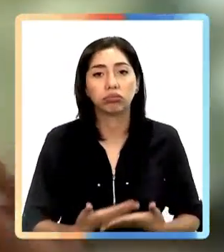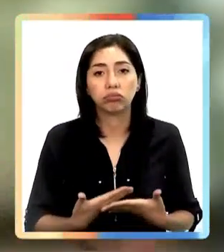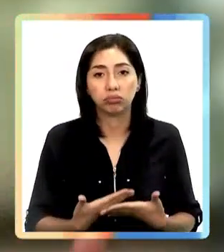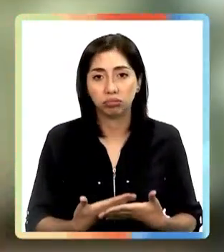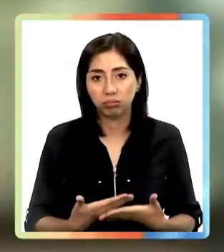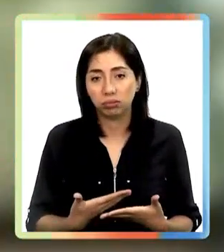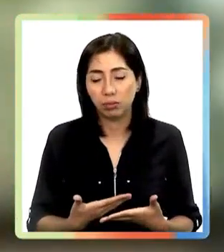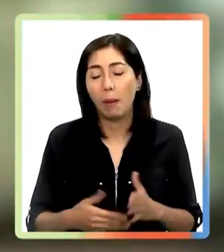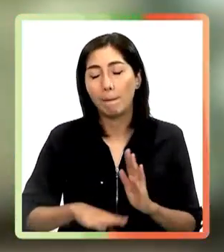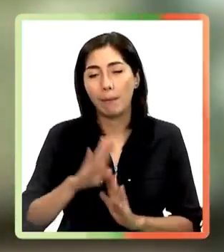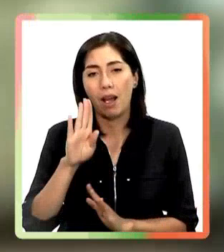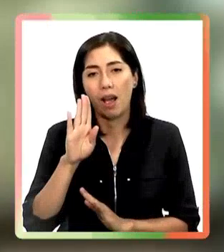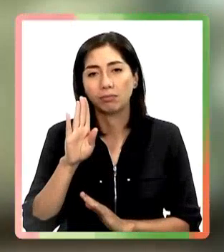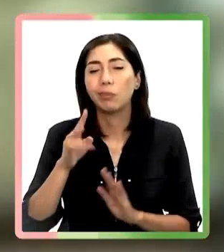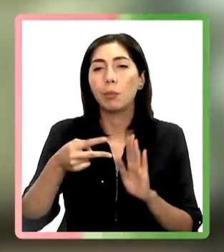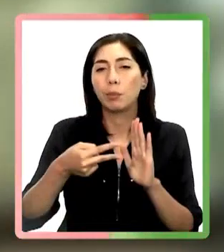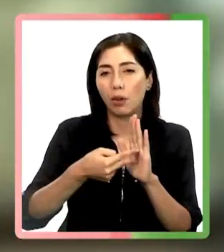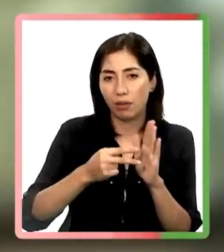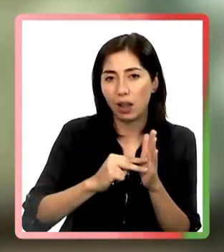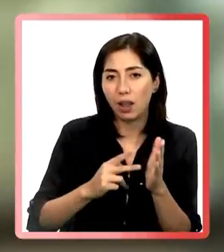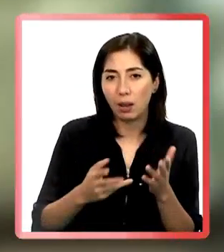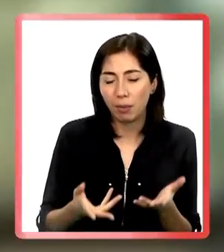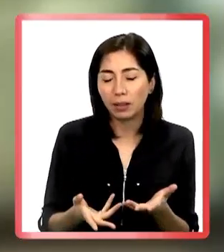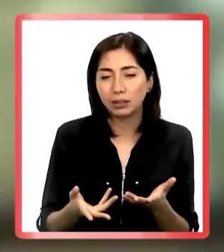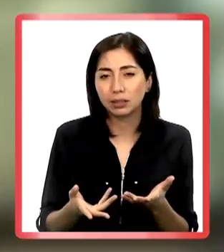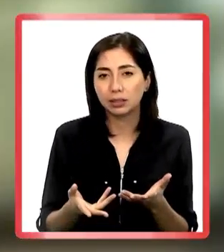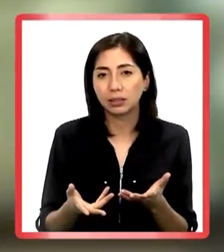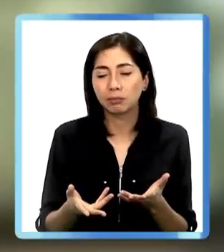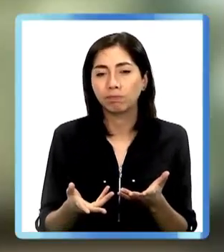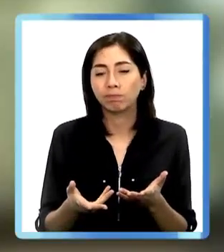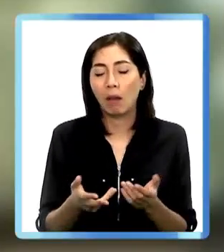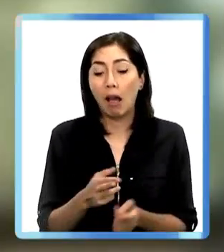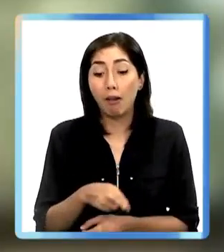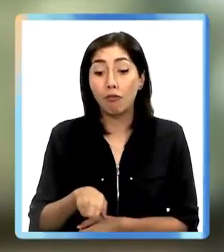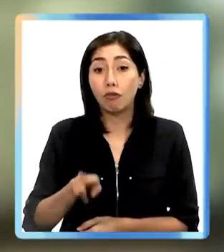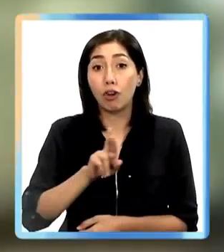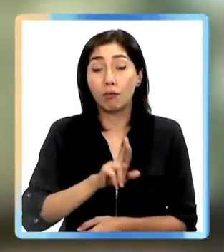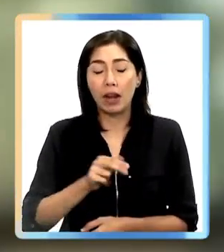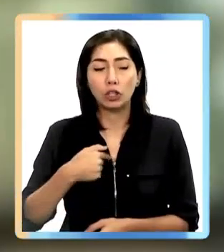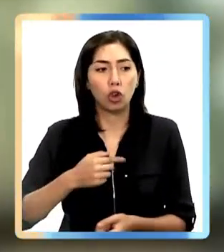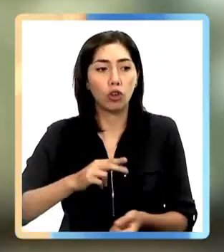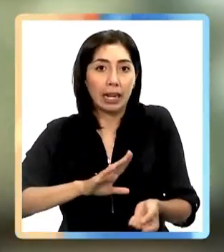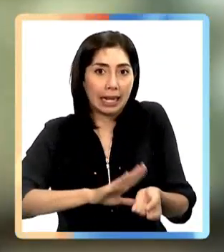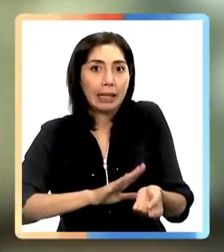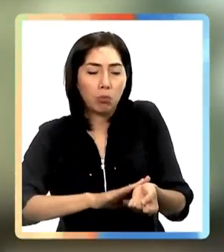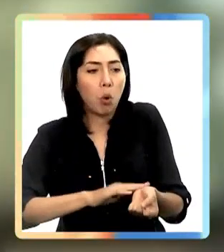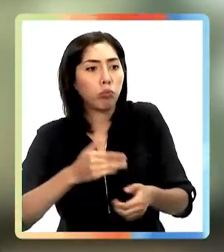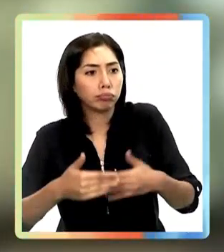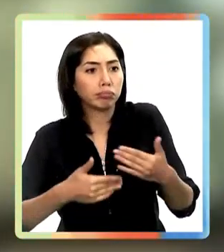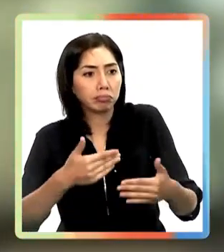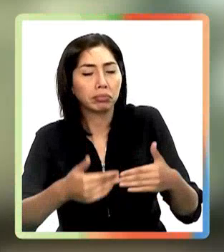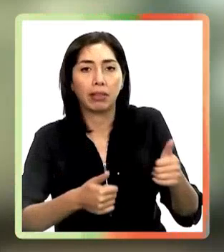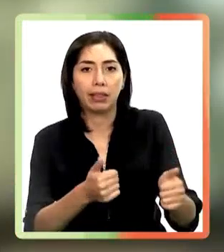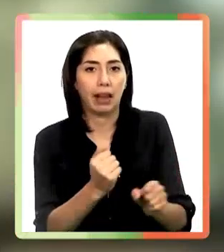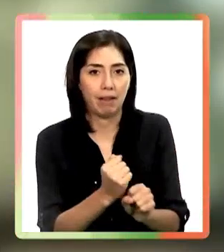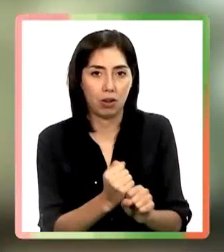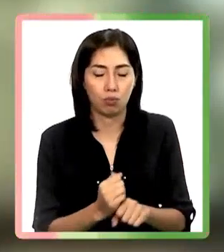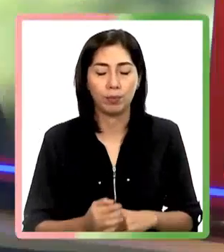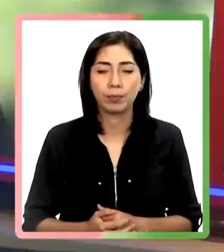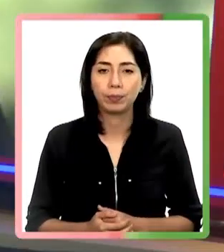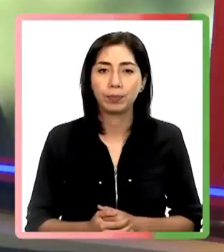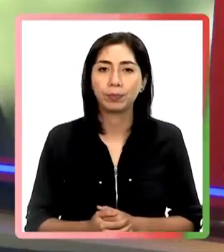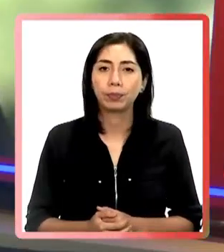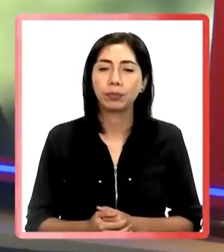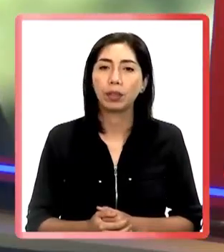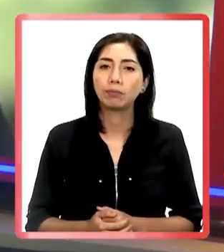puede favorecer mayor dificultades para volver a tomar el ritmo del trabajo.